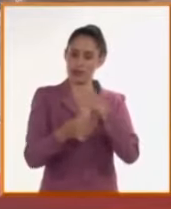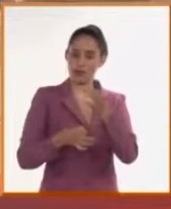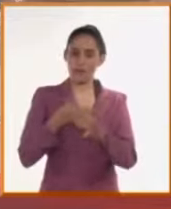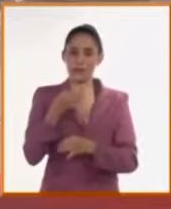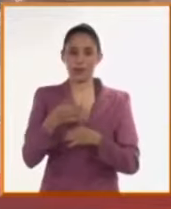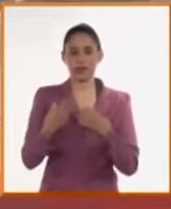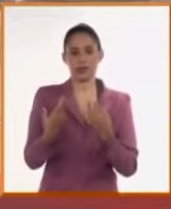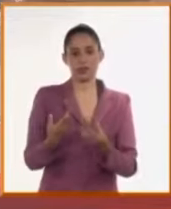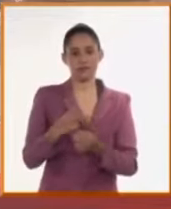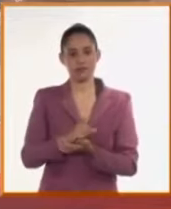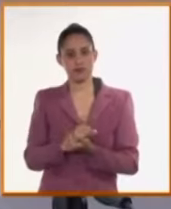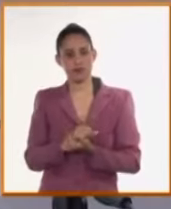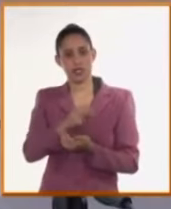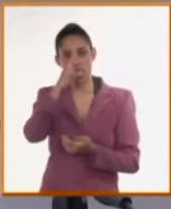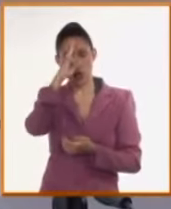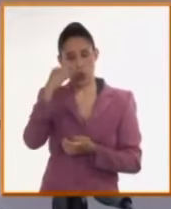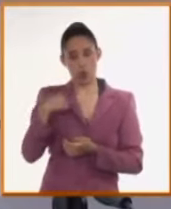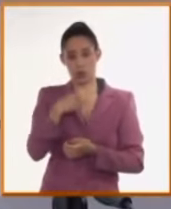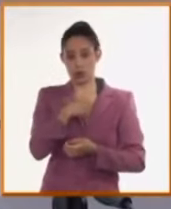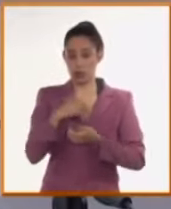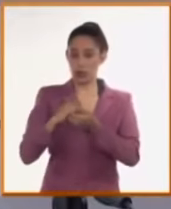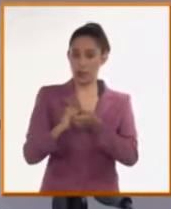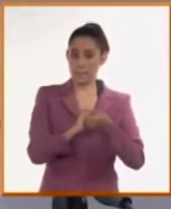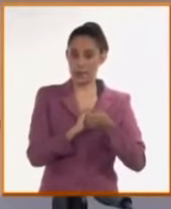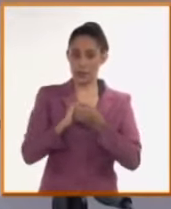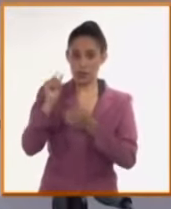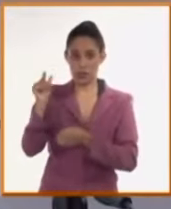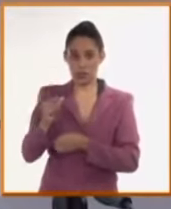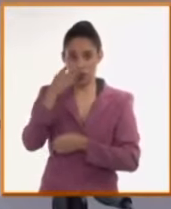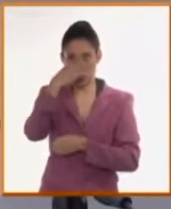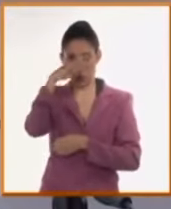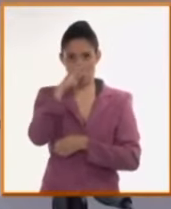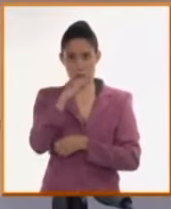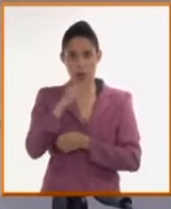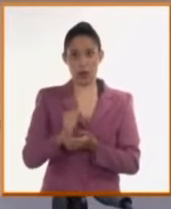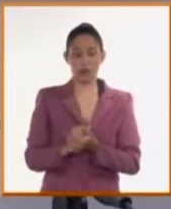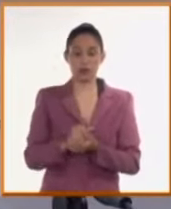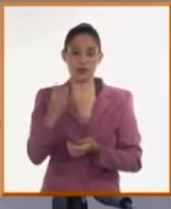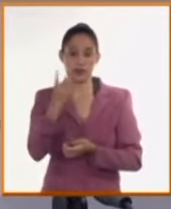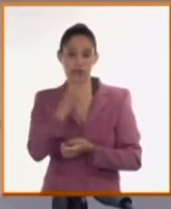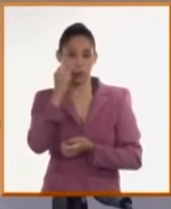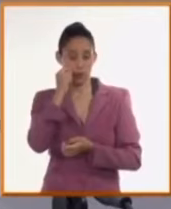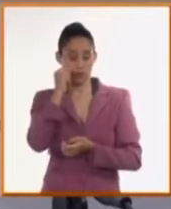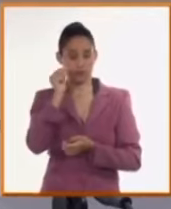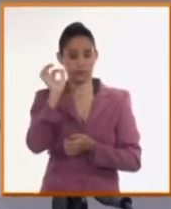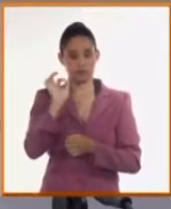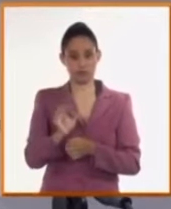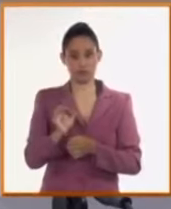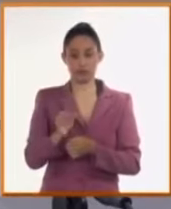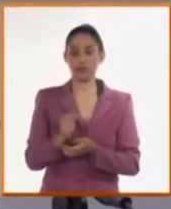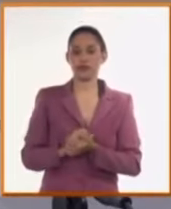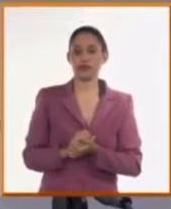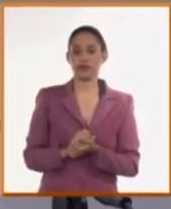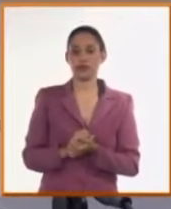los doctores queridos por nuestro pueblo acel Herrera y y Landy y Landy